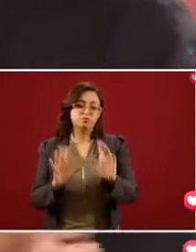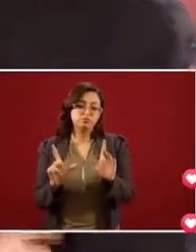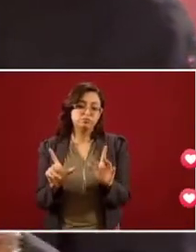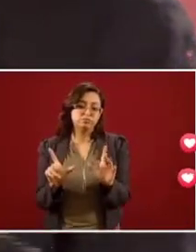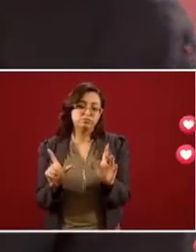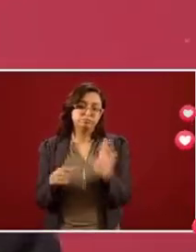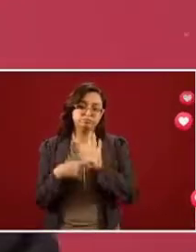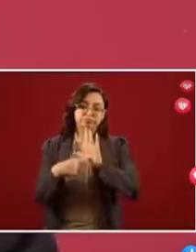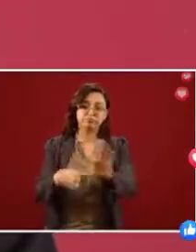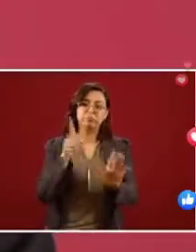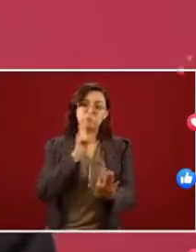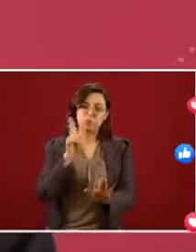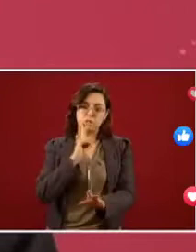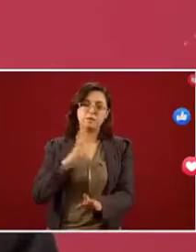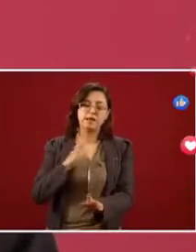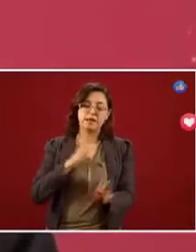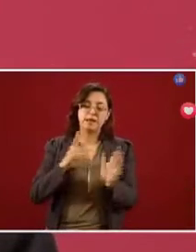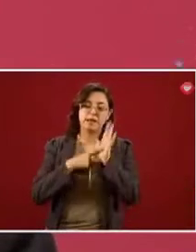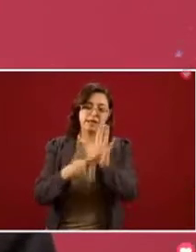puedo probar